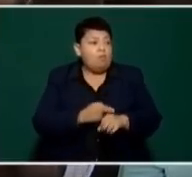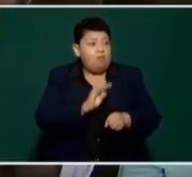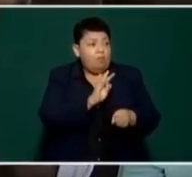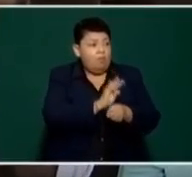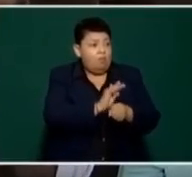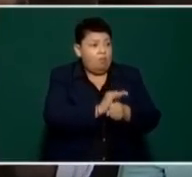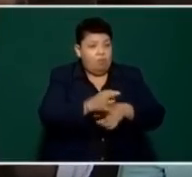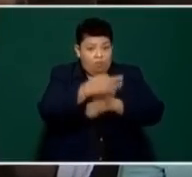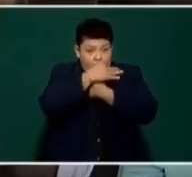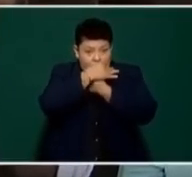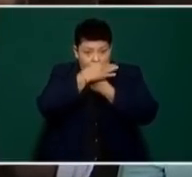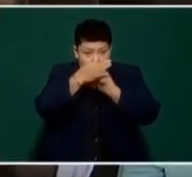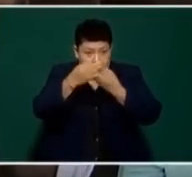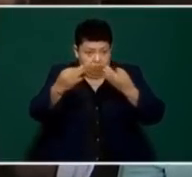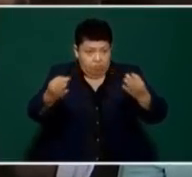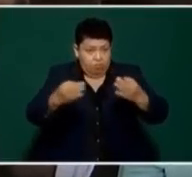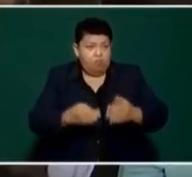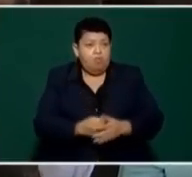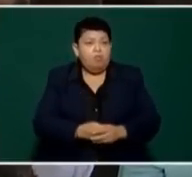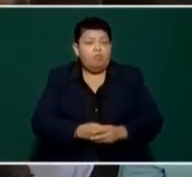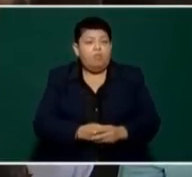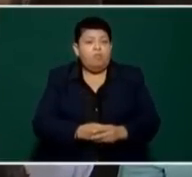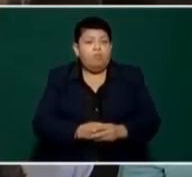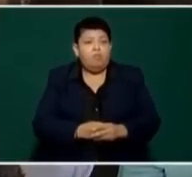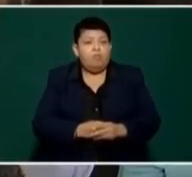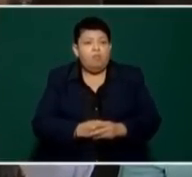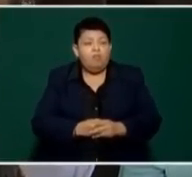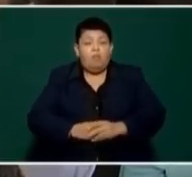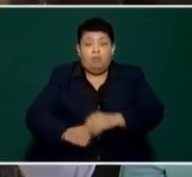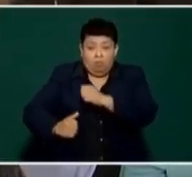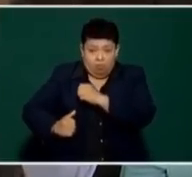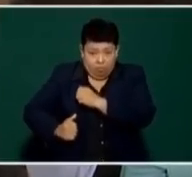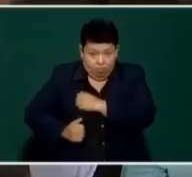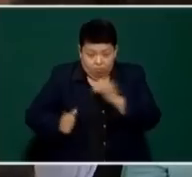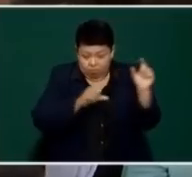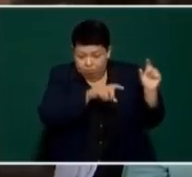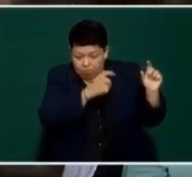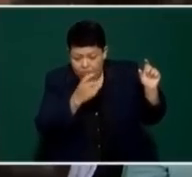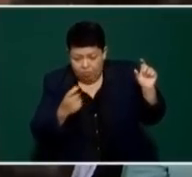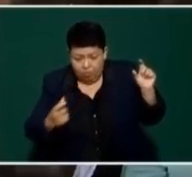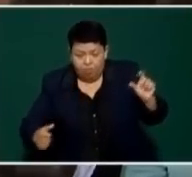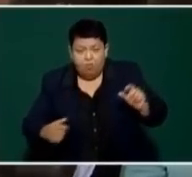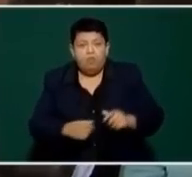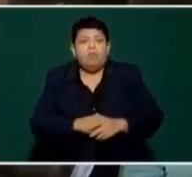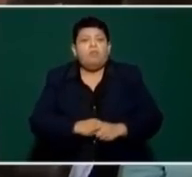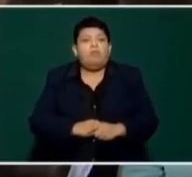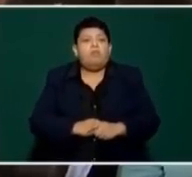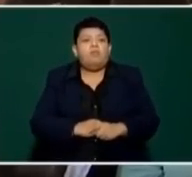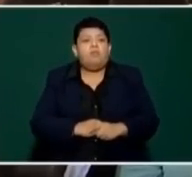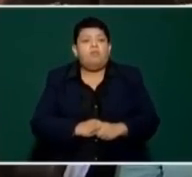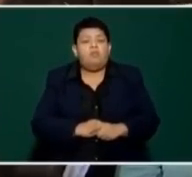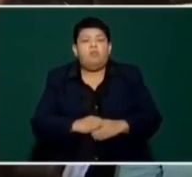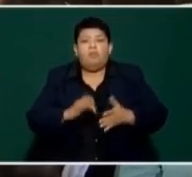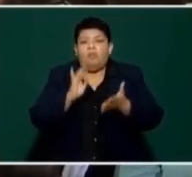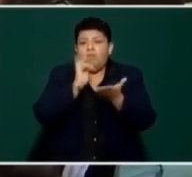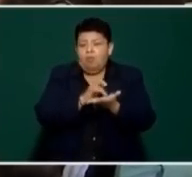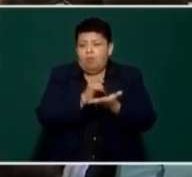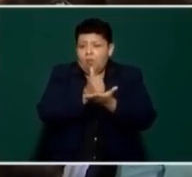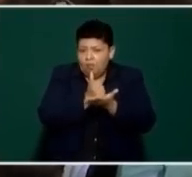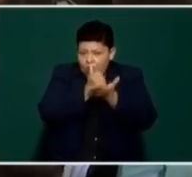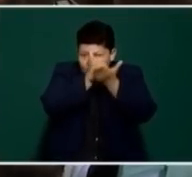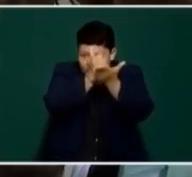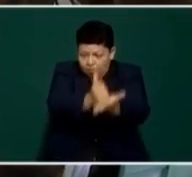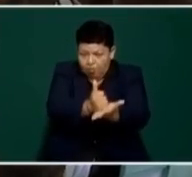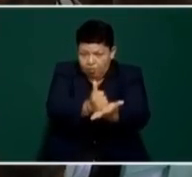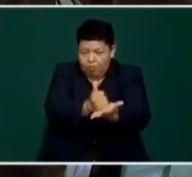quiere informar sobre la Guardia Nacional en el apoyo